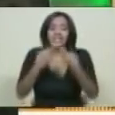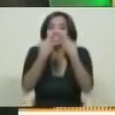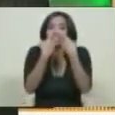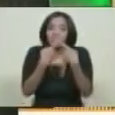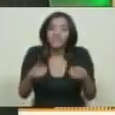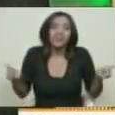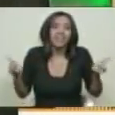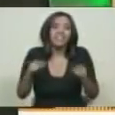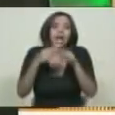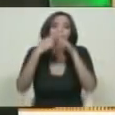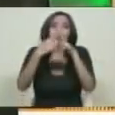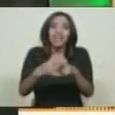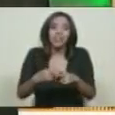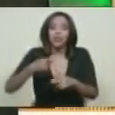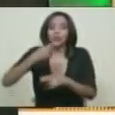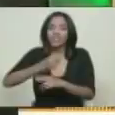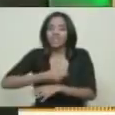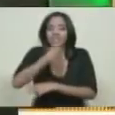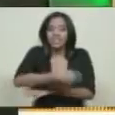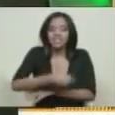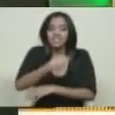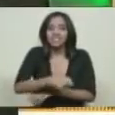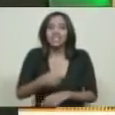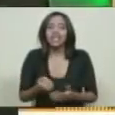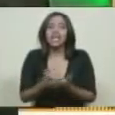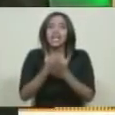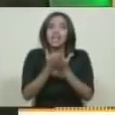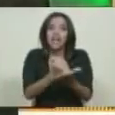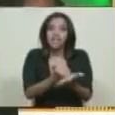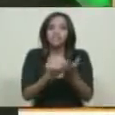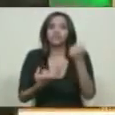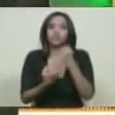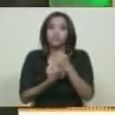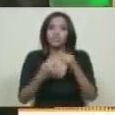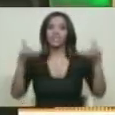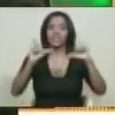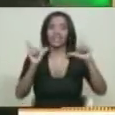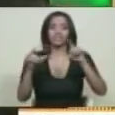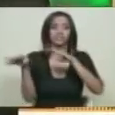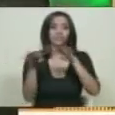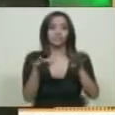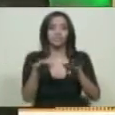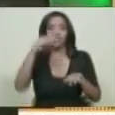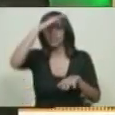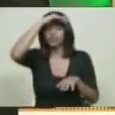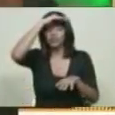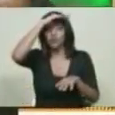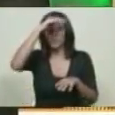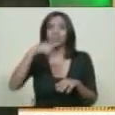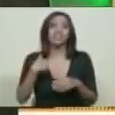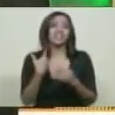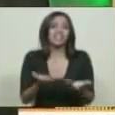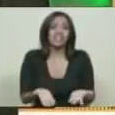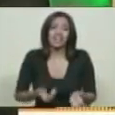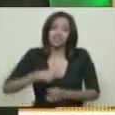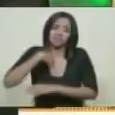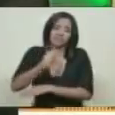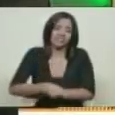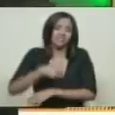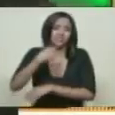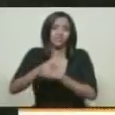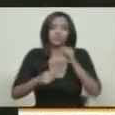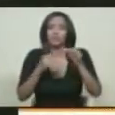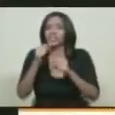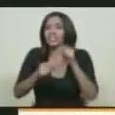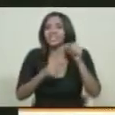está prestando dinero. Tiene el apoyo y el blindaje mediático internacional. Trump le manda apoyo vía Twitter. Todos